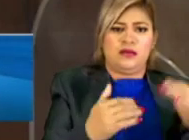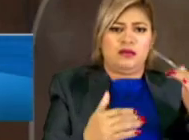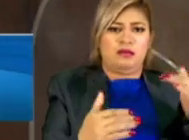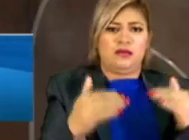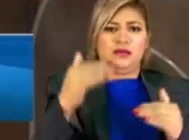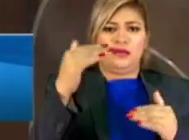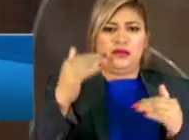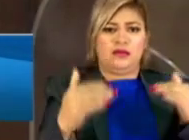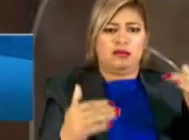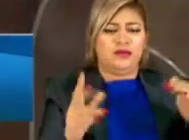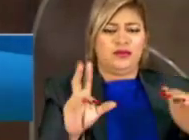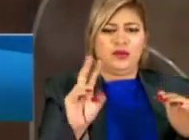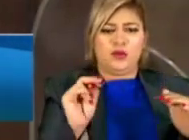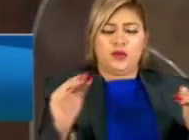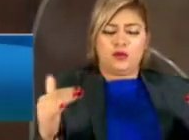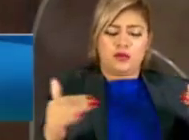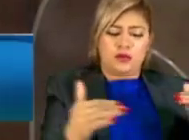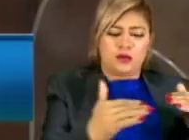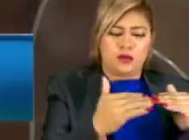cinco Panamás.